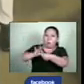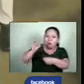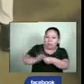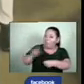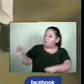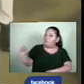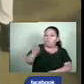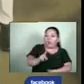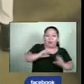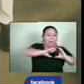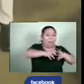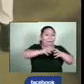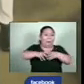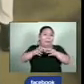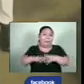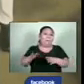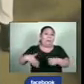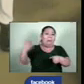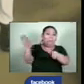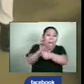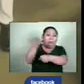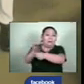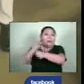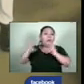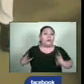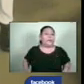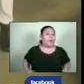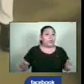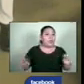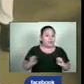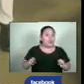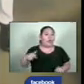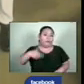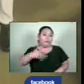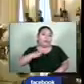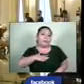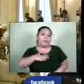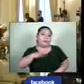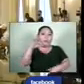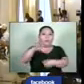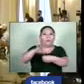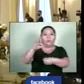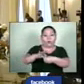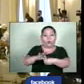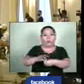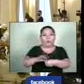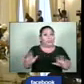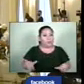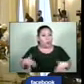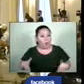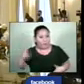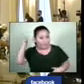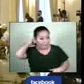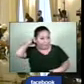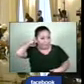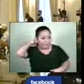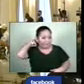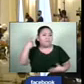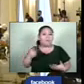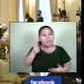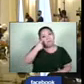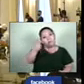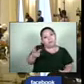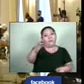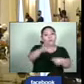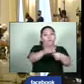hacer circunvisiones, solo había votos para golpear al gobierno y no había votos para nada, pero hoy sí los tenemos. Entonces ya la excusa no está. Ahí están los